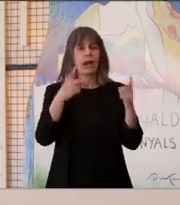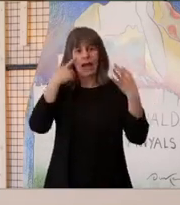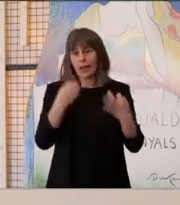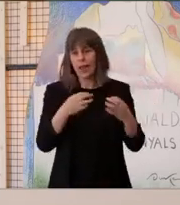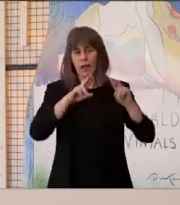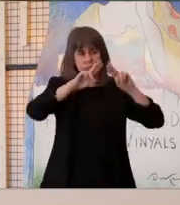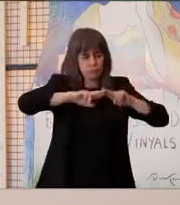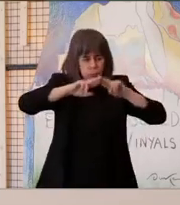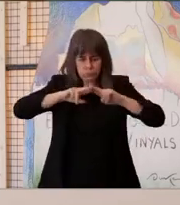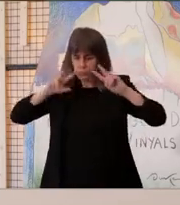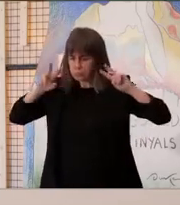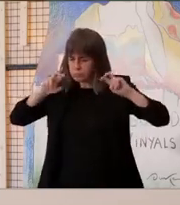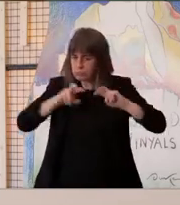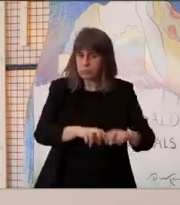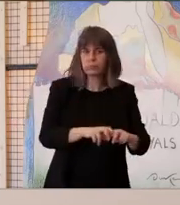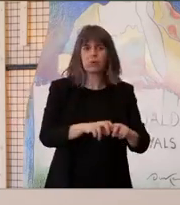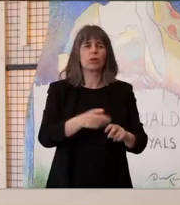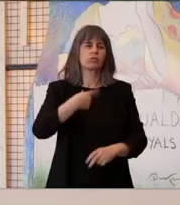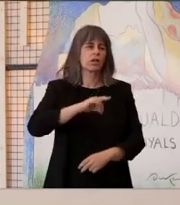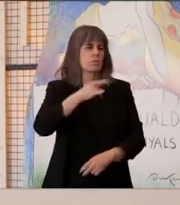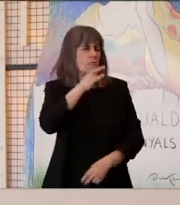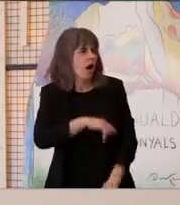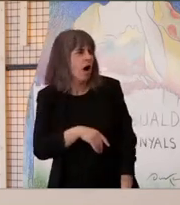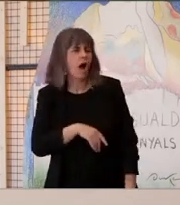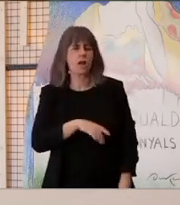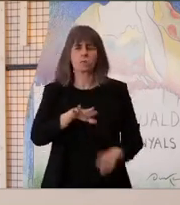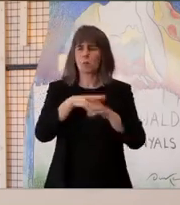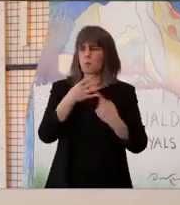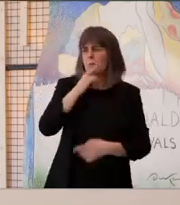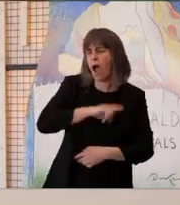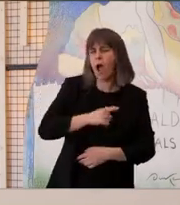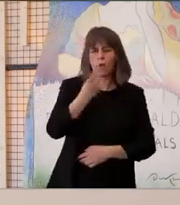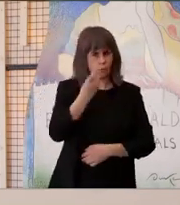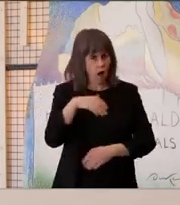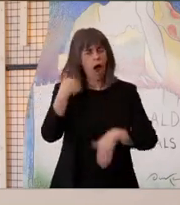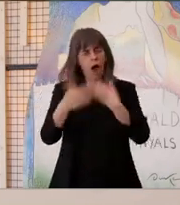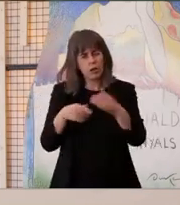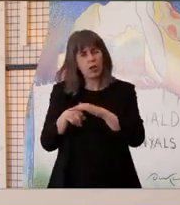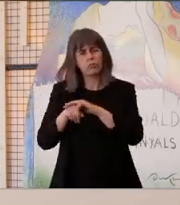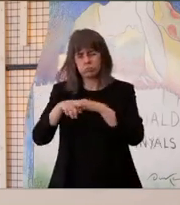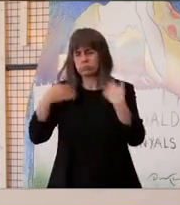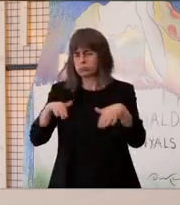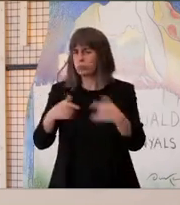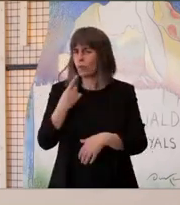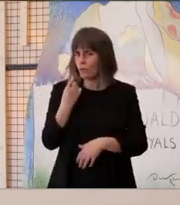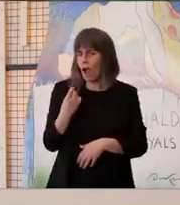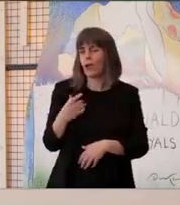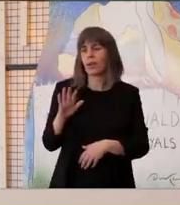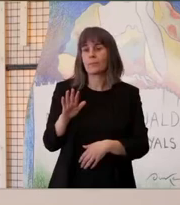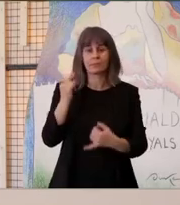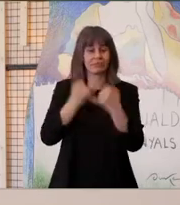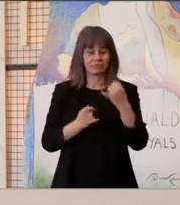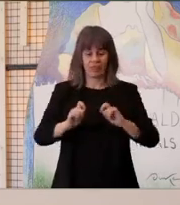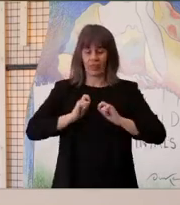realidad a decir qué mal Estamos cuánto nos queda todavía por avanzar pero no te permite